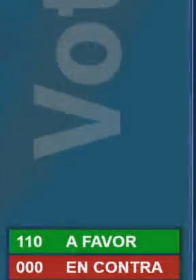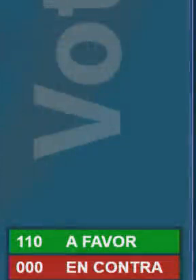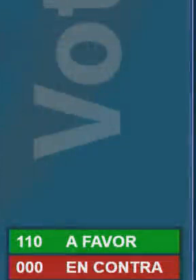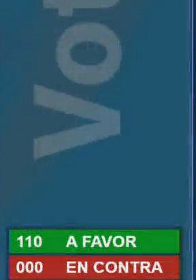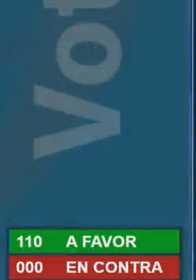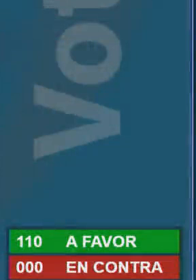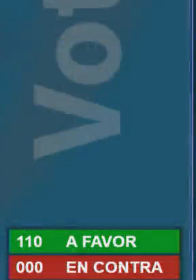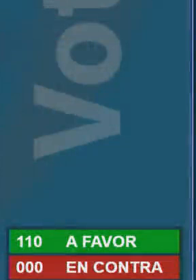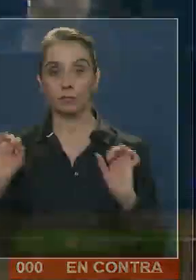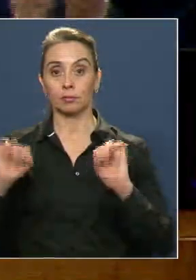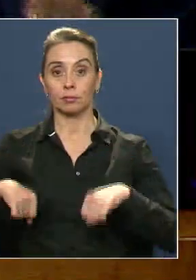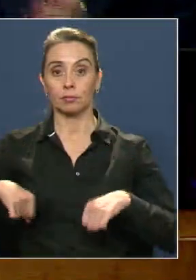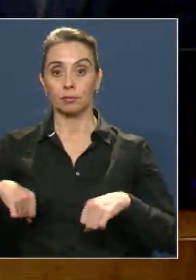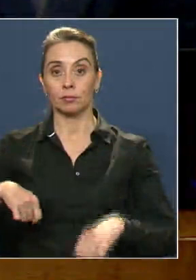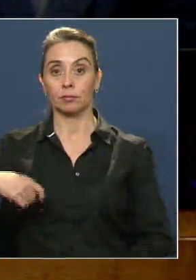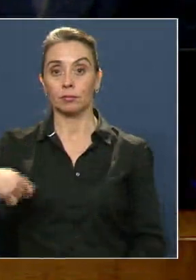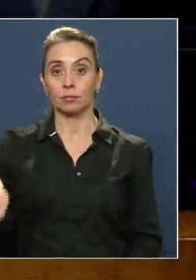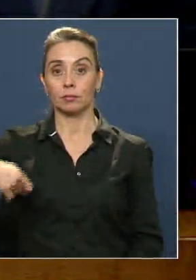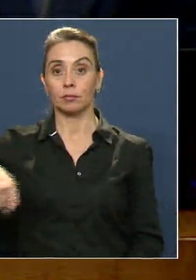Aprobado.